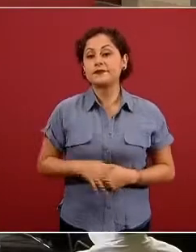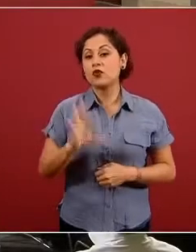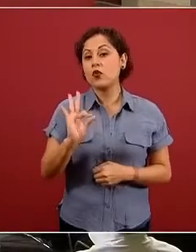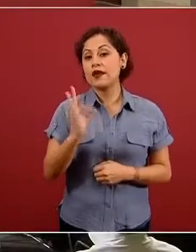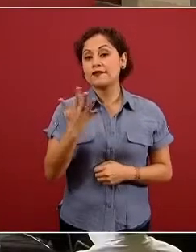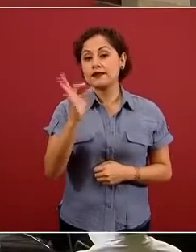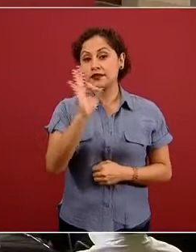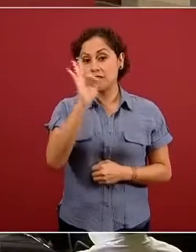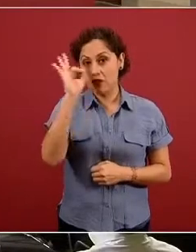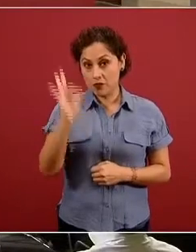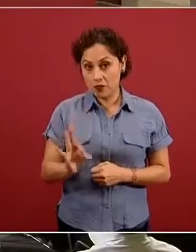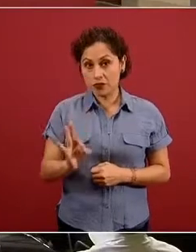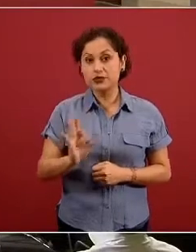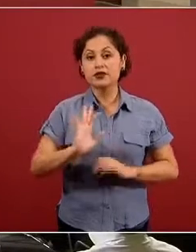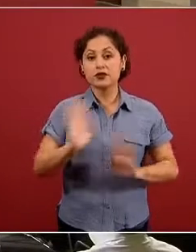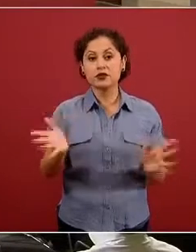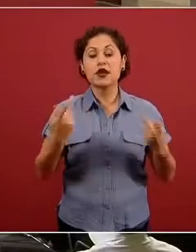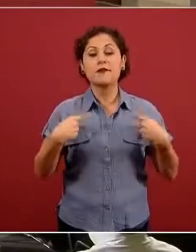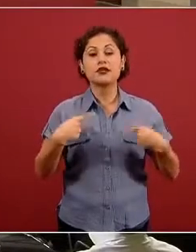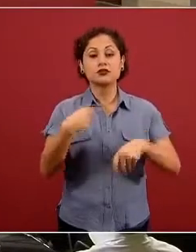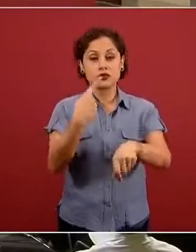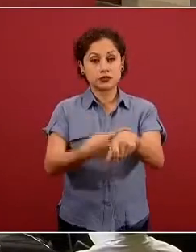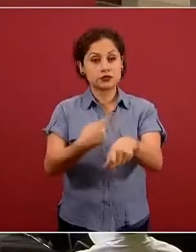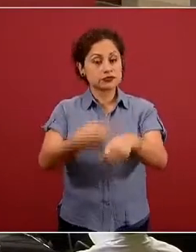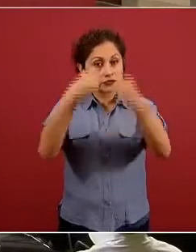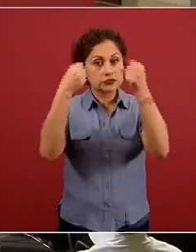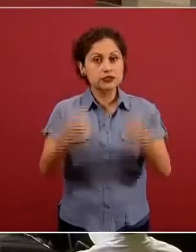45% de los casos confirmados, de estos